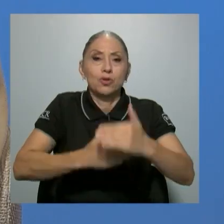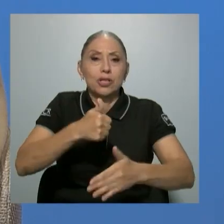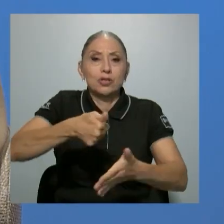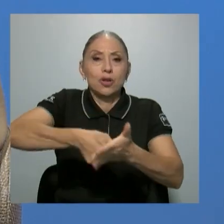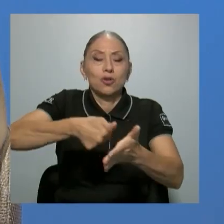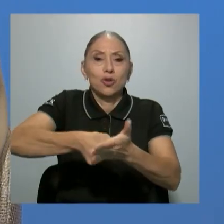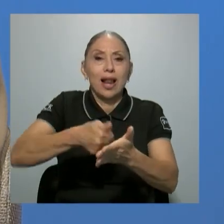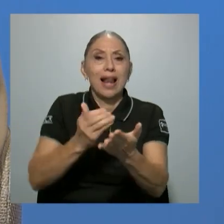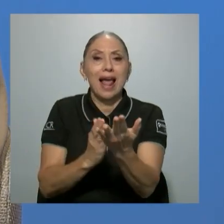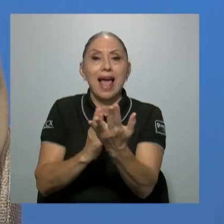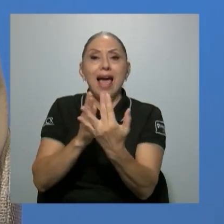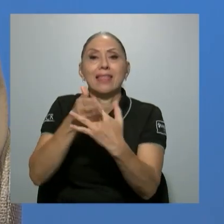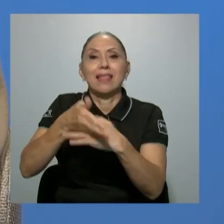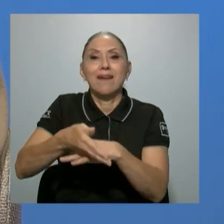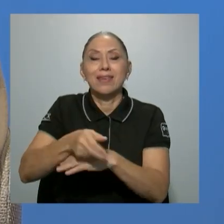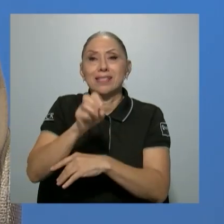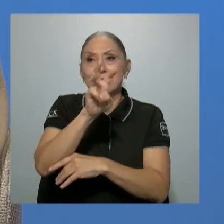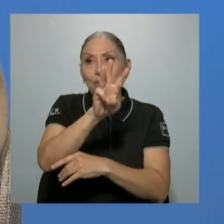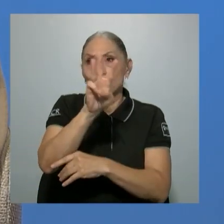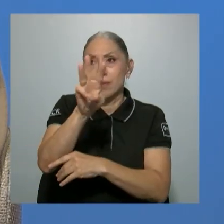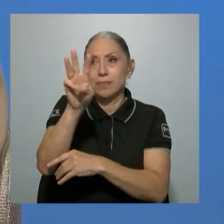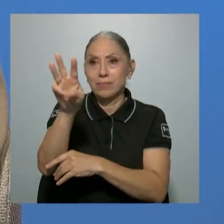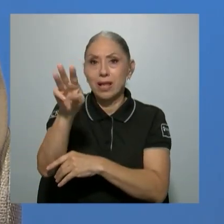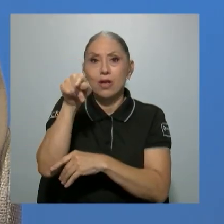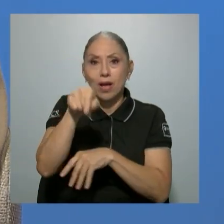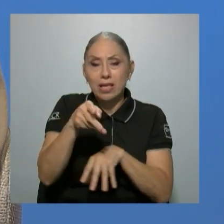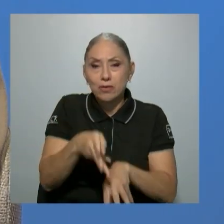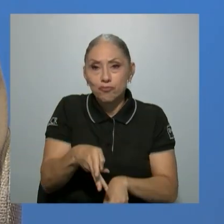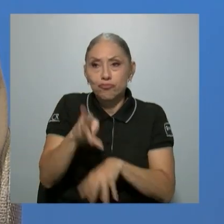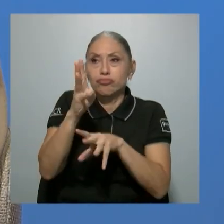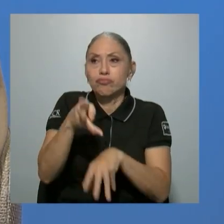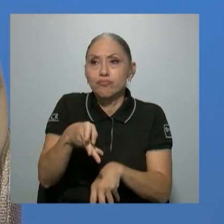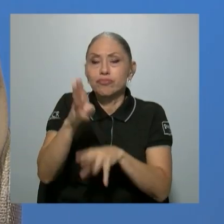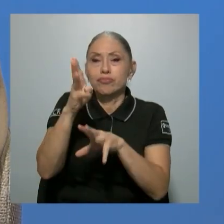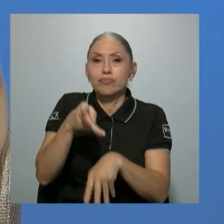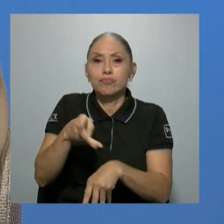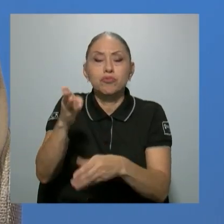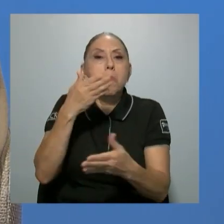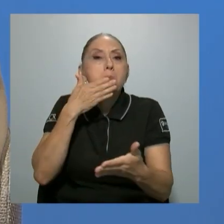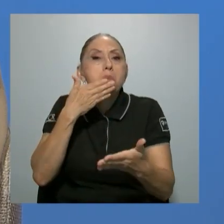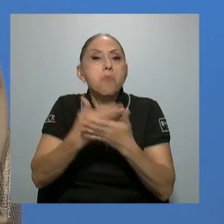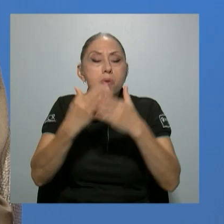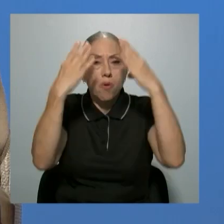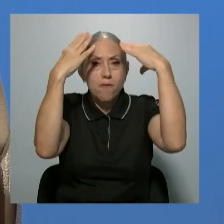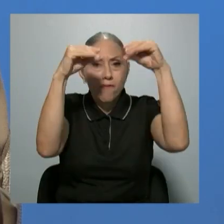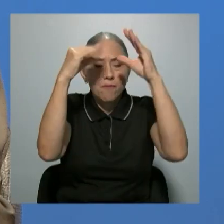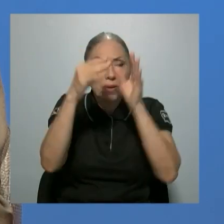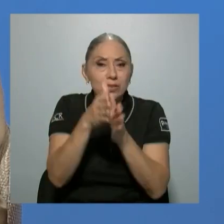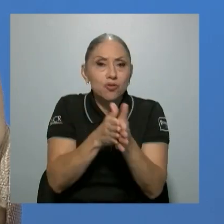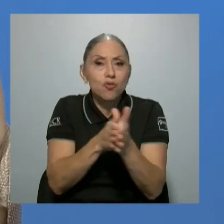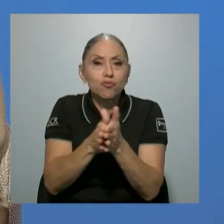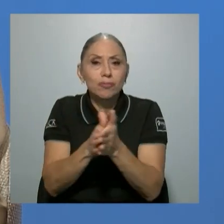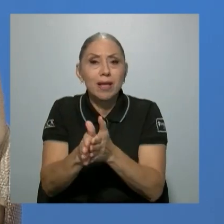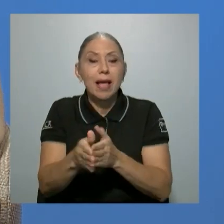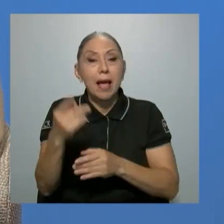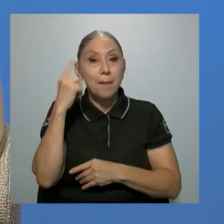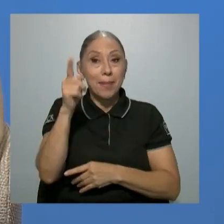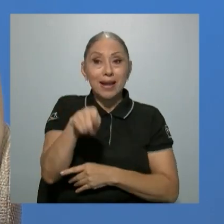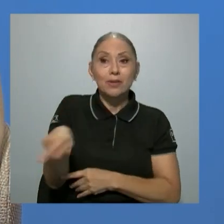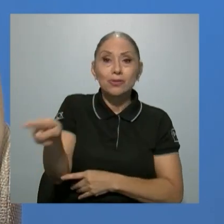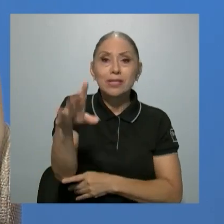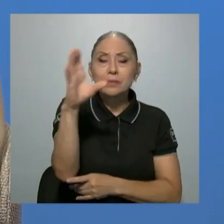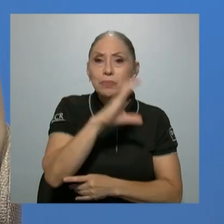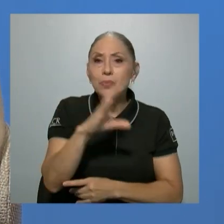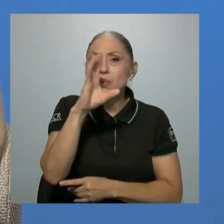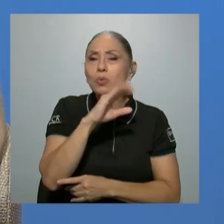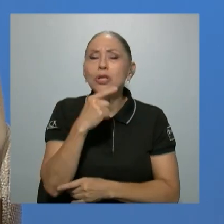una plataforma con información útil para informarnos sobre, por ejemplo, los planes de gobierno de